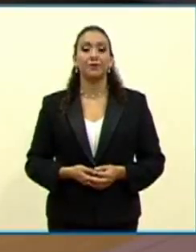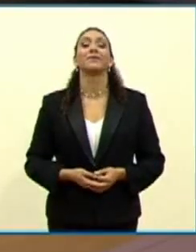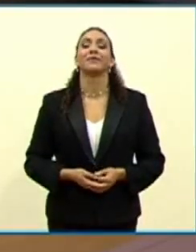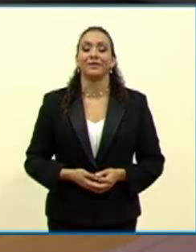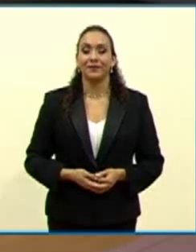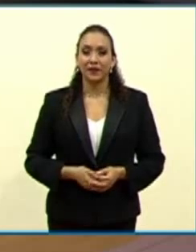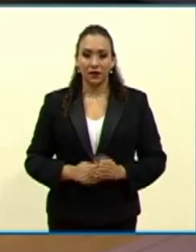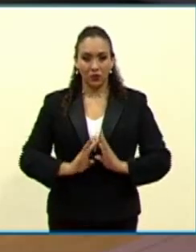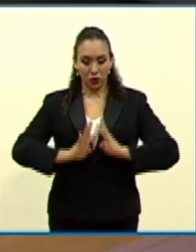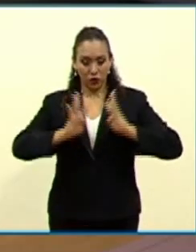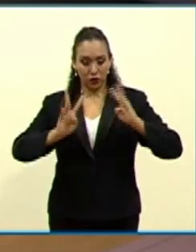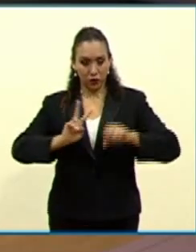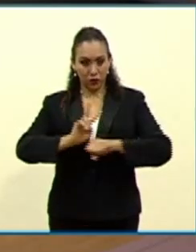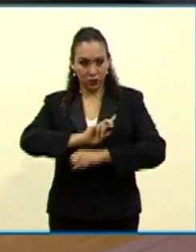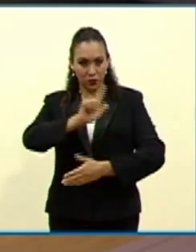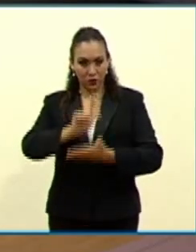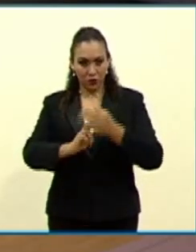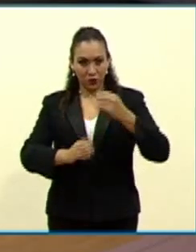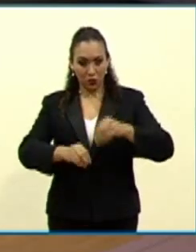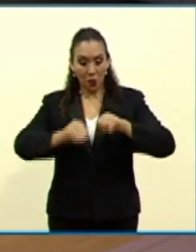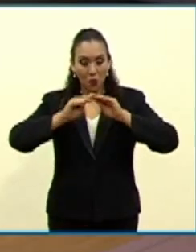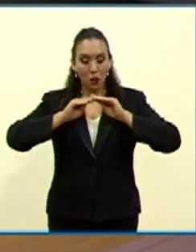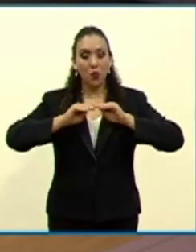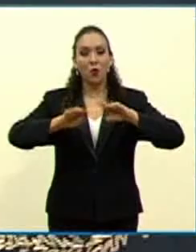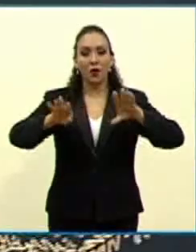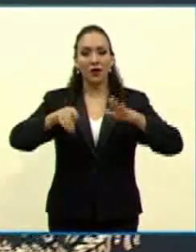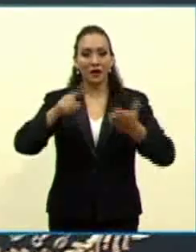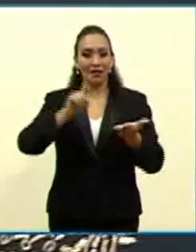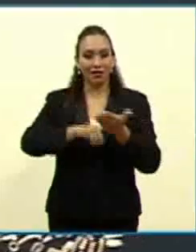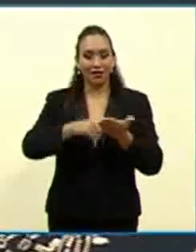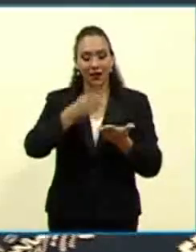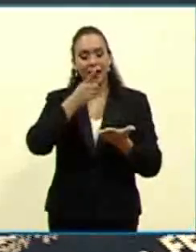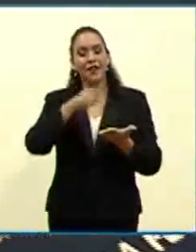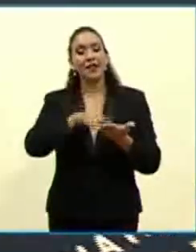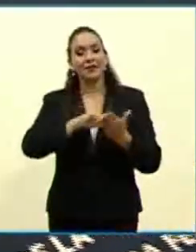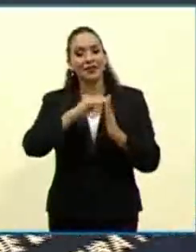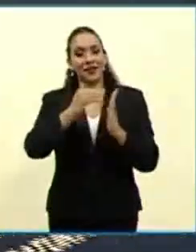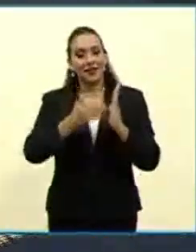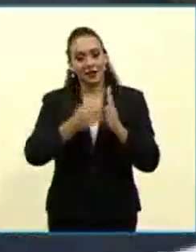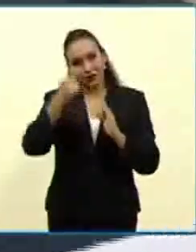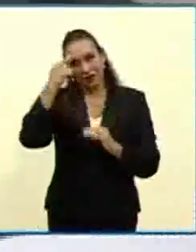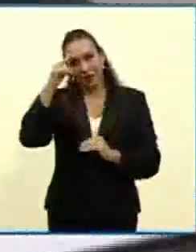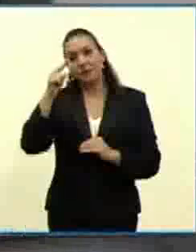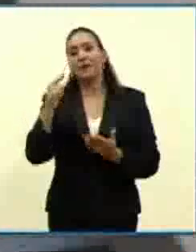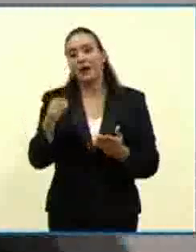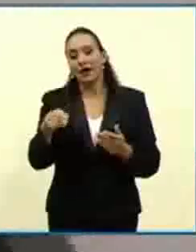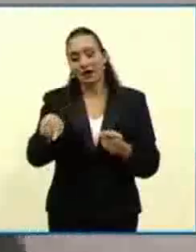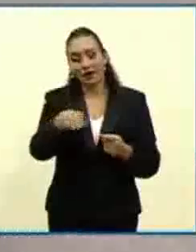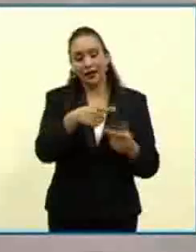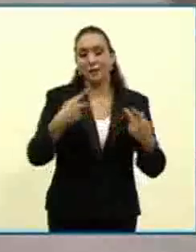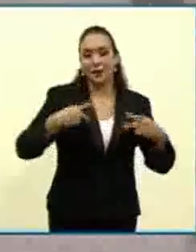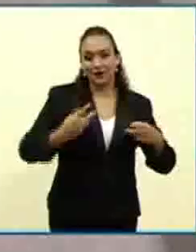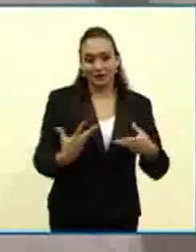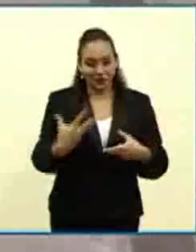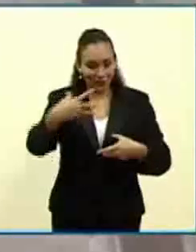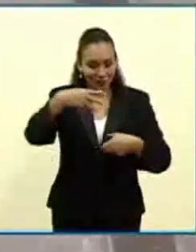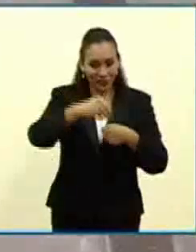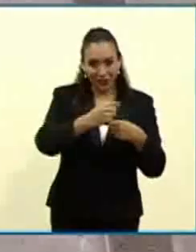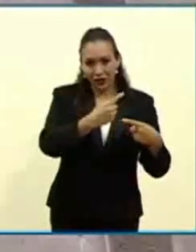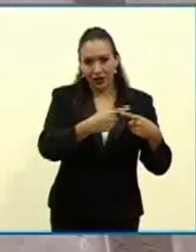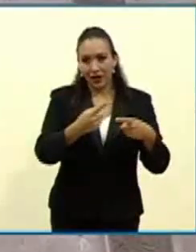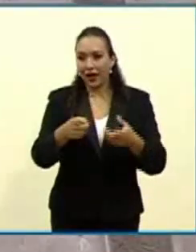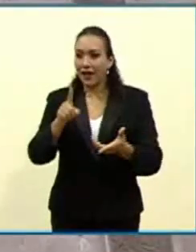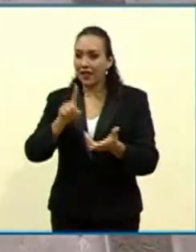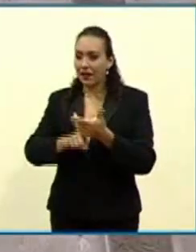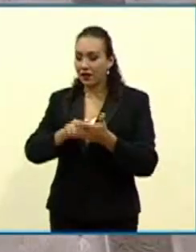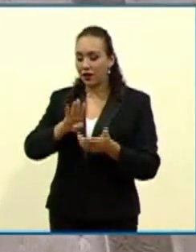Y el Consejo de la Judicatura Federal publicó el acuerdo que contiene la estrategia de bienestar, diversidad e inclusión en dicha